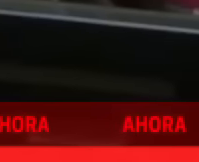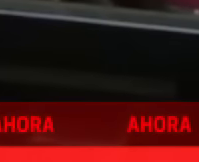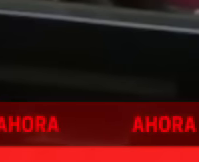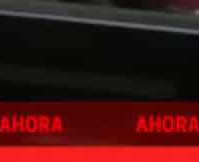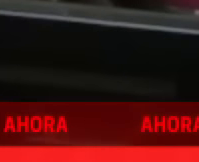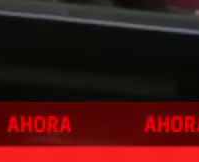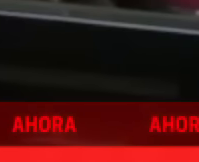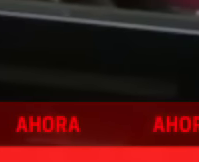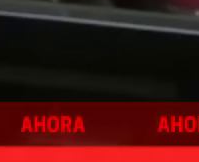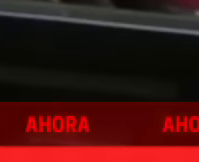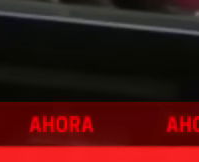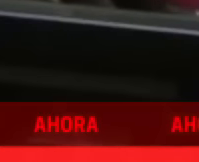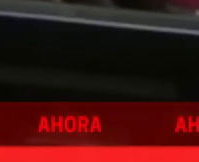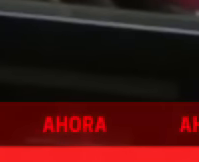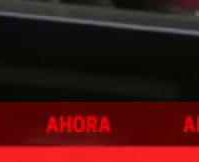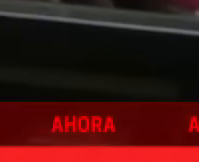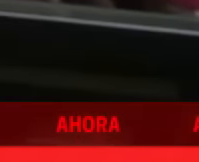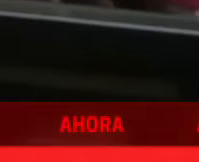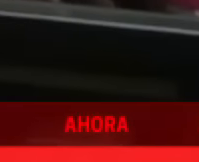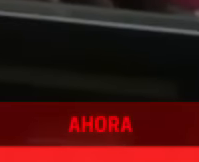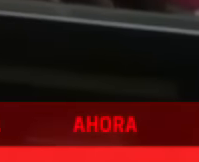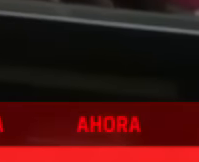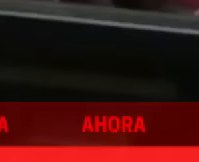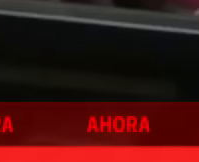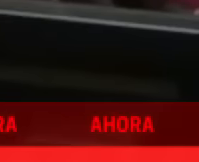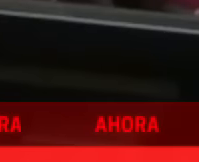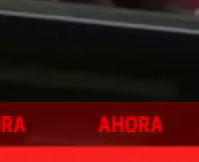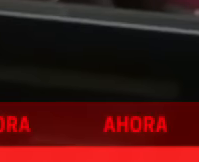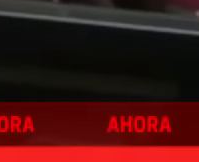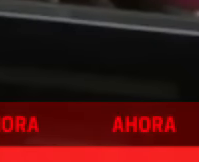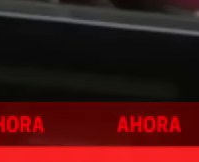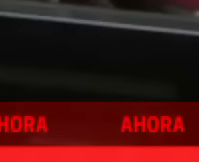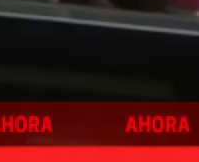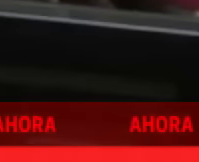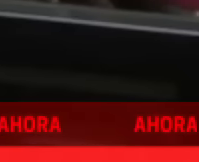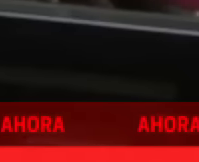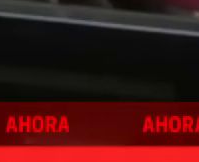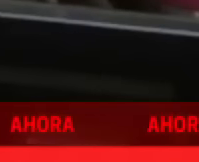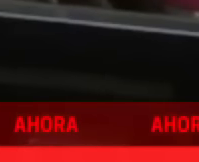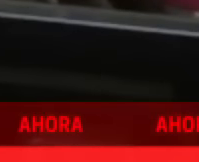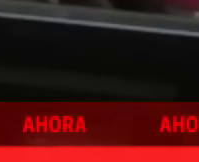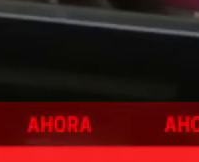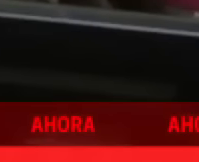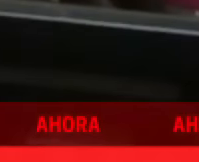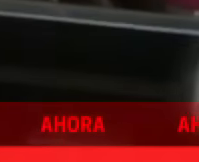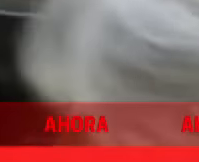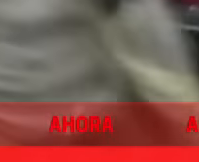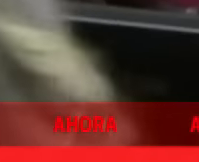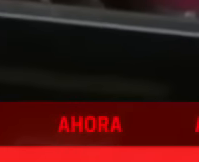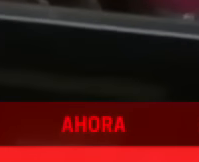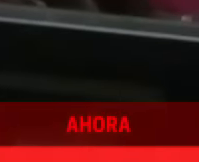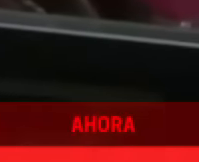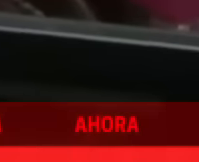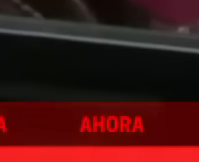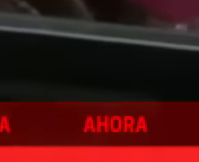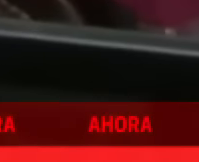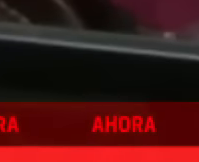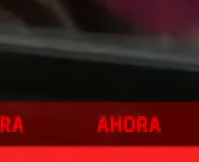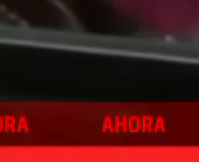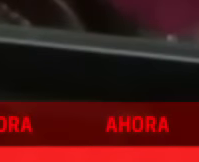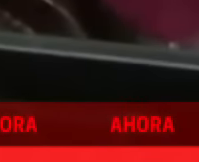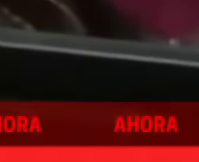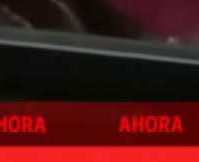secretario parlamentario, me hizo no. Le dije, yo no voto. Hasta que no resuelva, no puede usted dejar este antecedente en